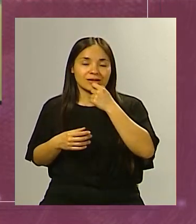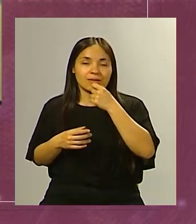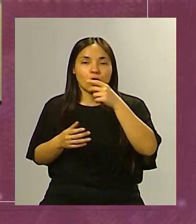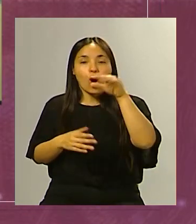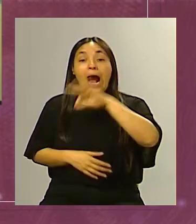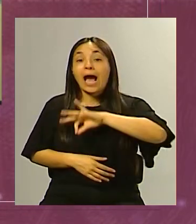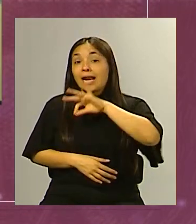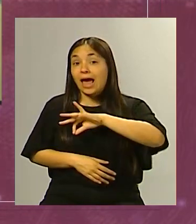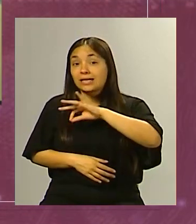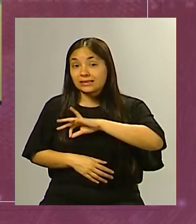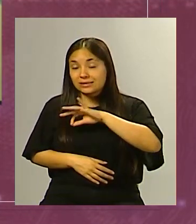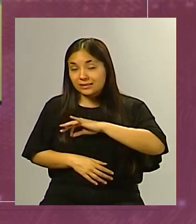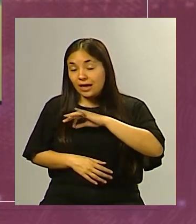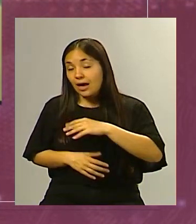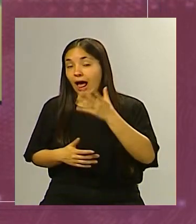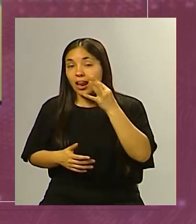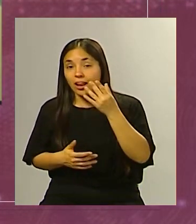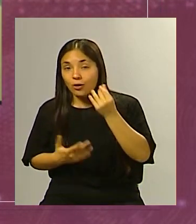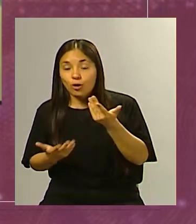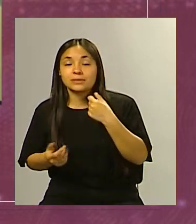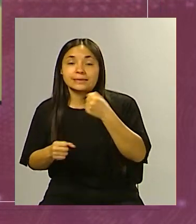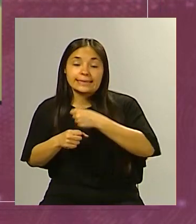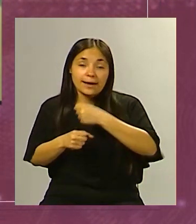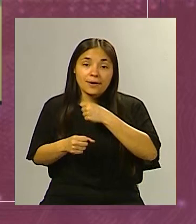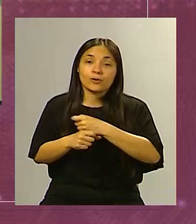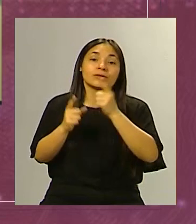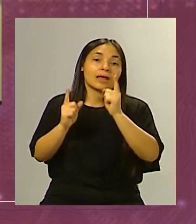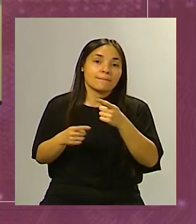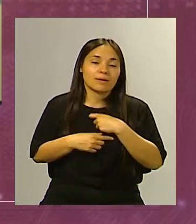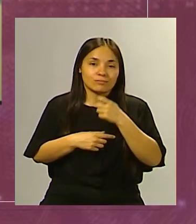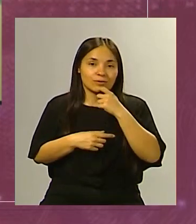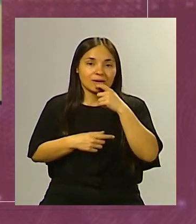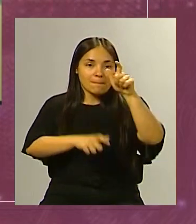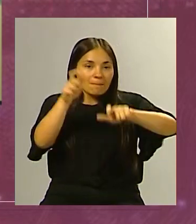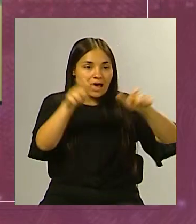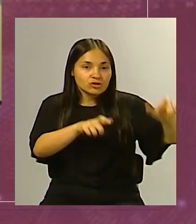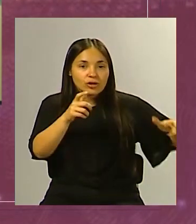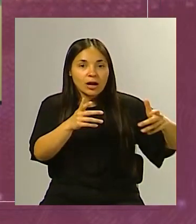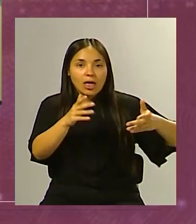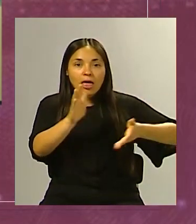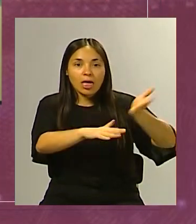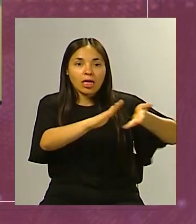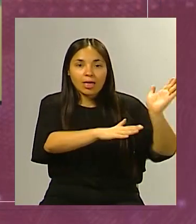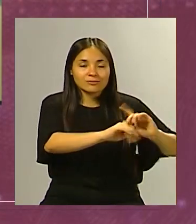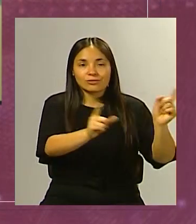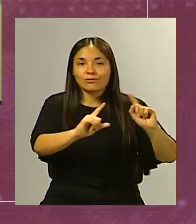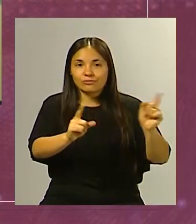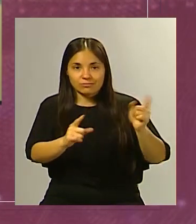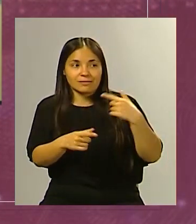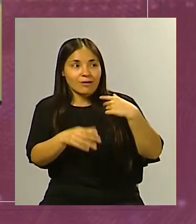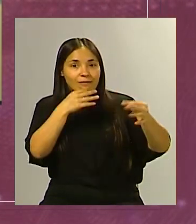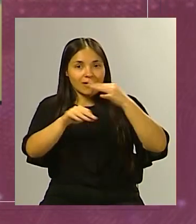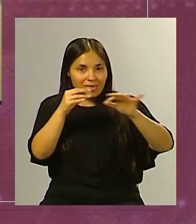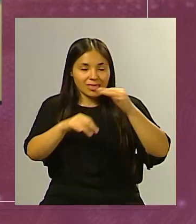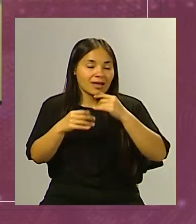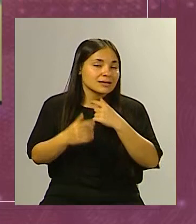de tener obviamente un rédito a partir de la tarea que llevan y al mismo tiempo no perder clientes o posibilidad de vender distintos paquetes, en este caso